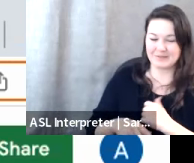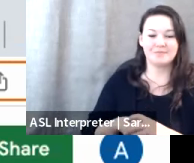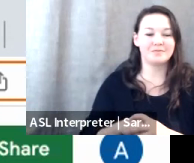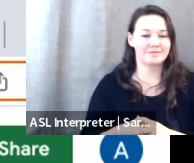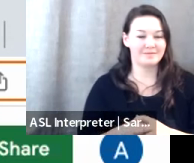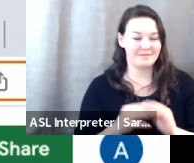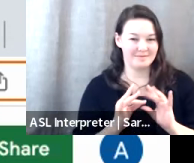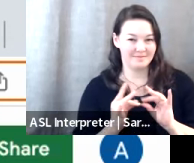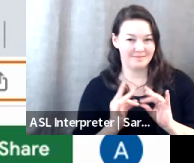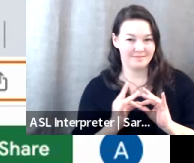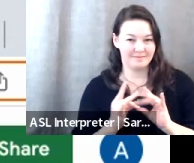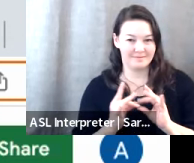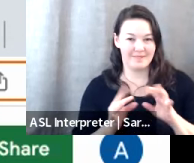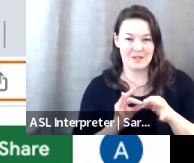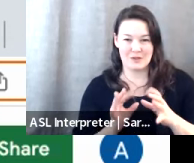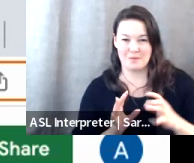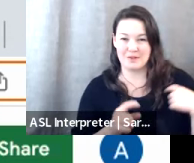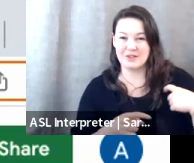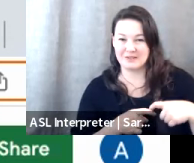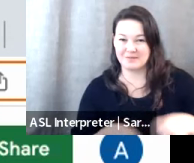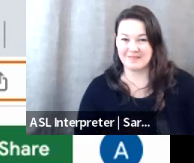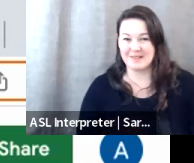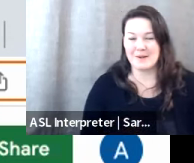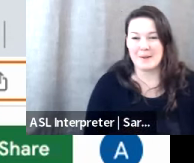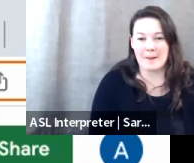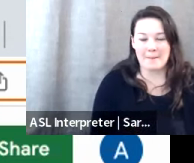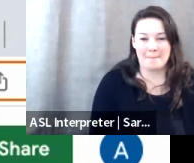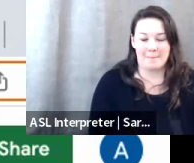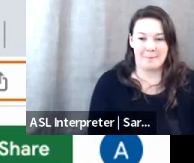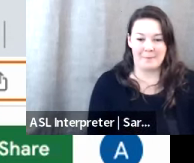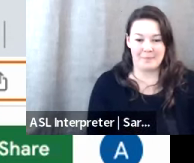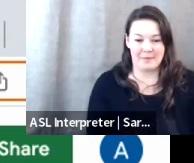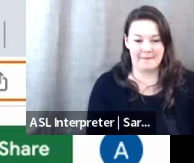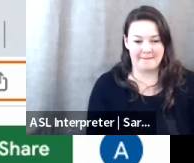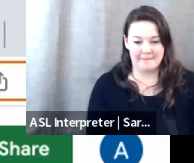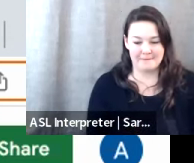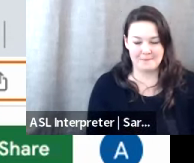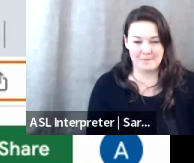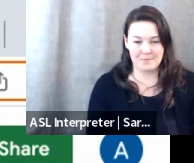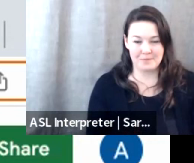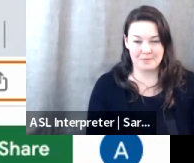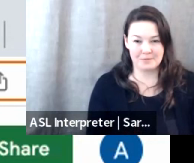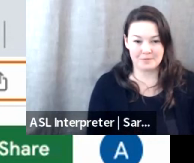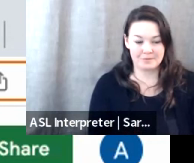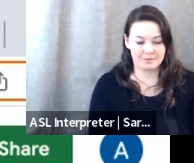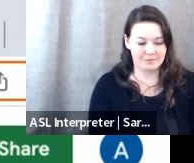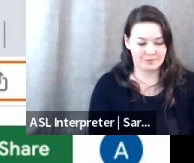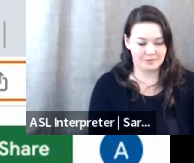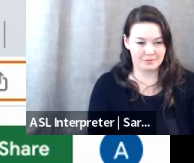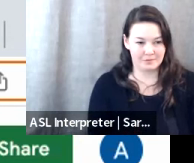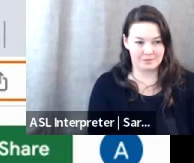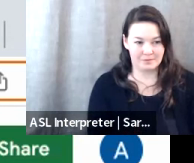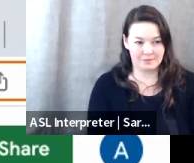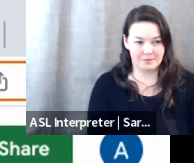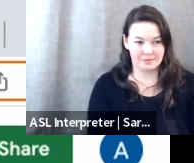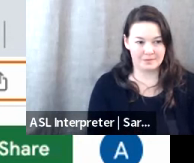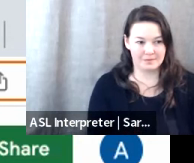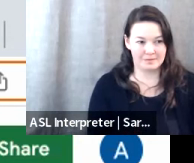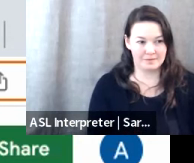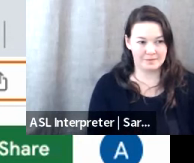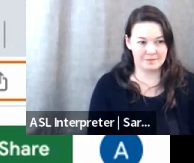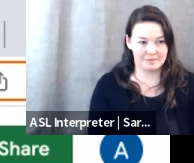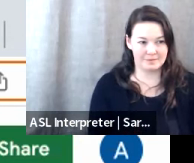la cuestión de lo que es aumentar o fomentar al cuidado de niños. Y es importantísimo dividirlo en lo que es el lado de la